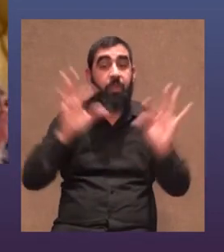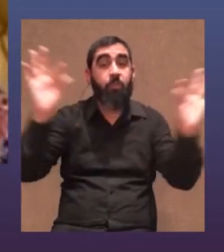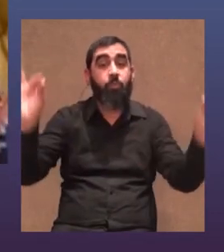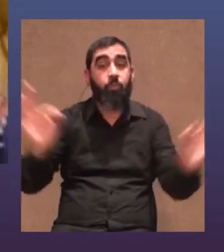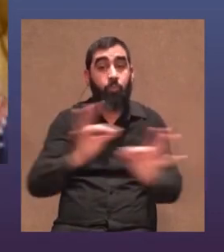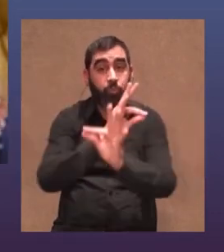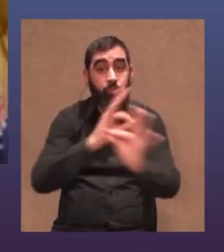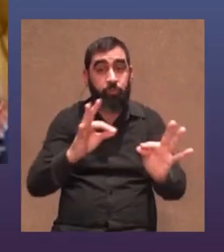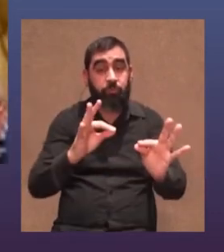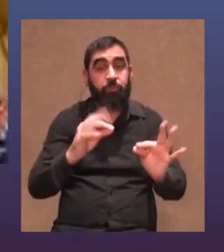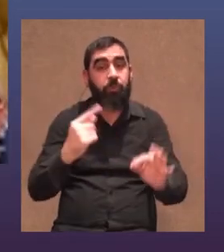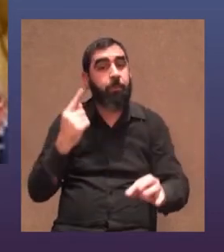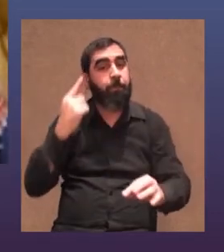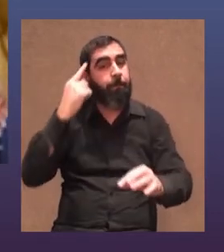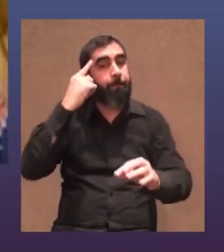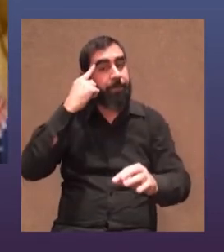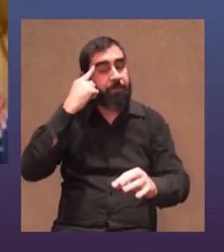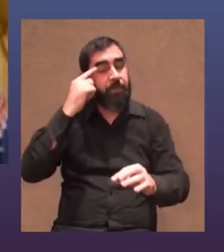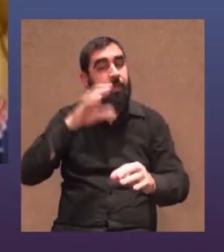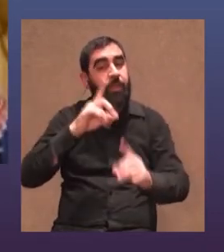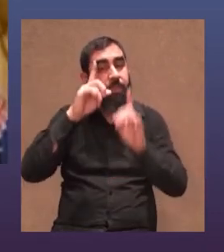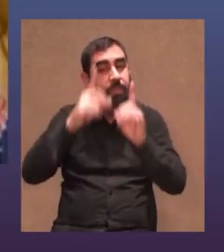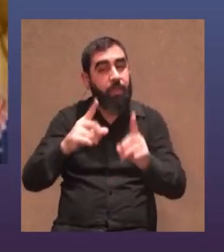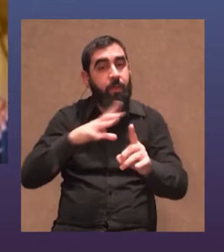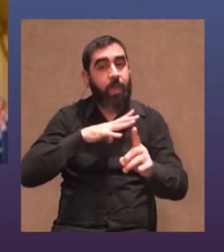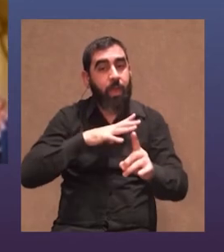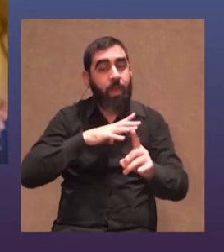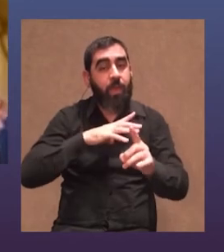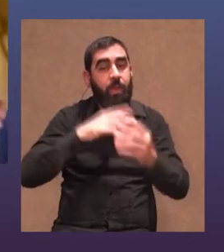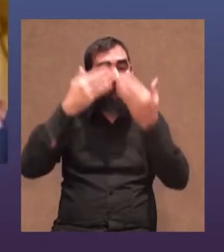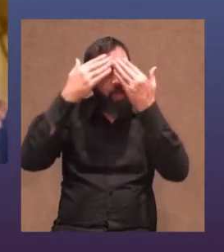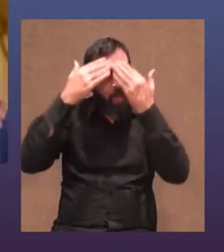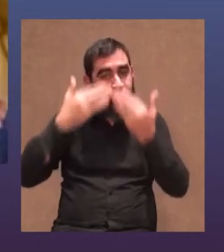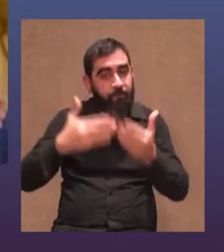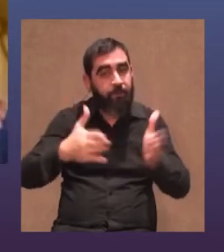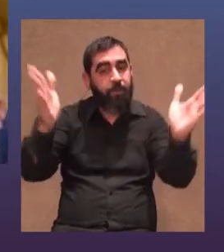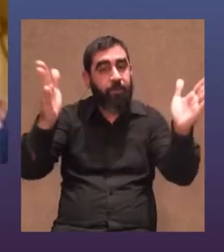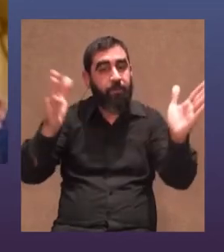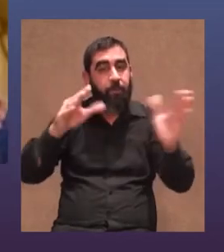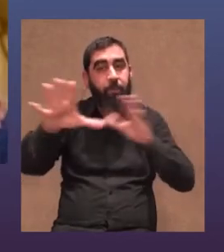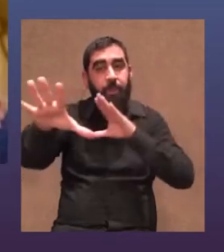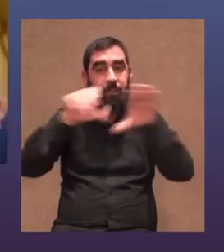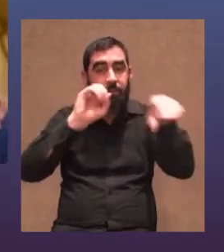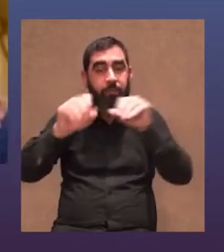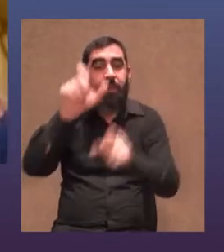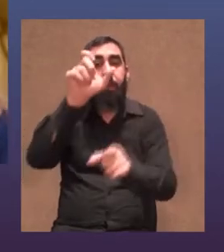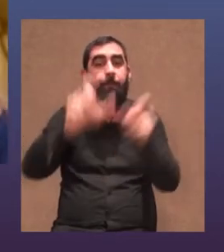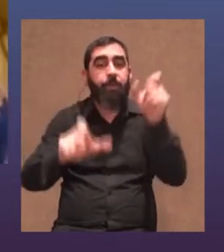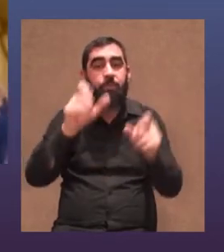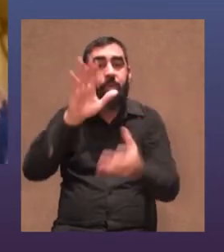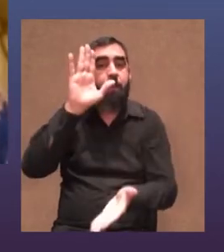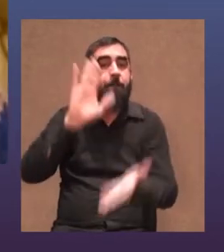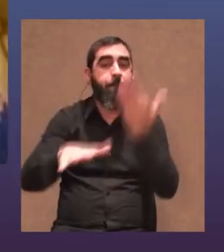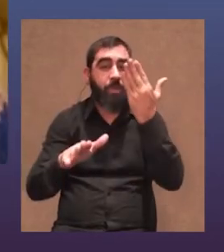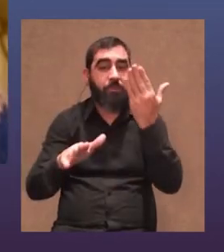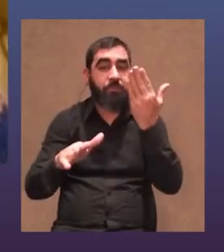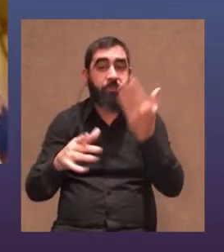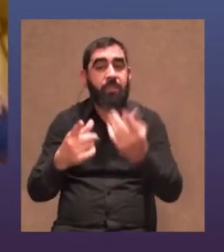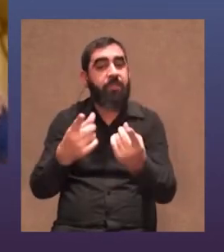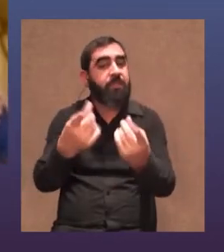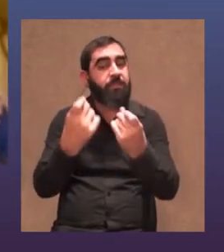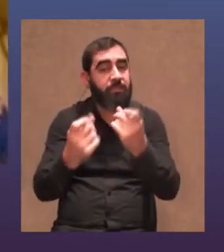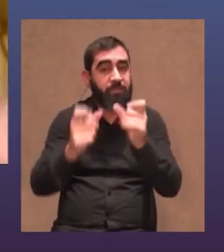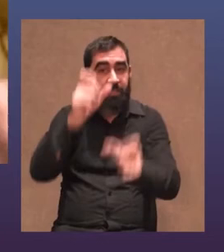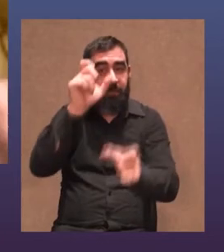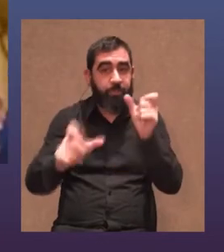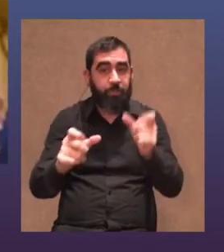música, considerar que tienen que abrirse para atraer gente, que son mercados que